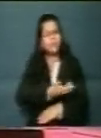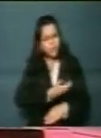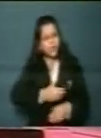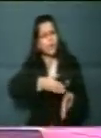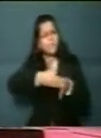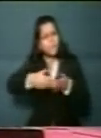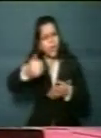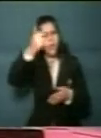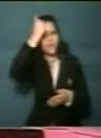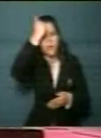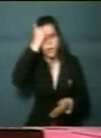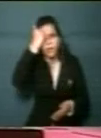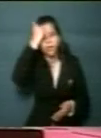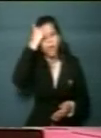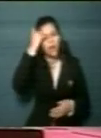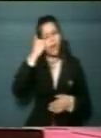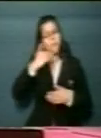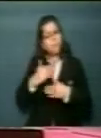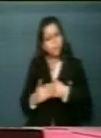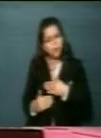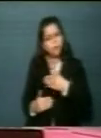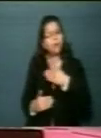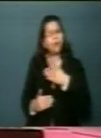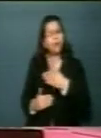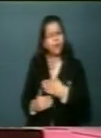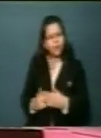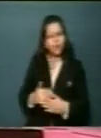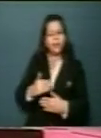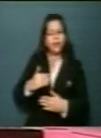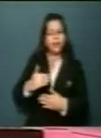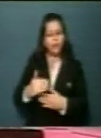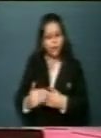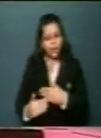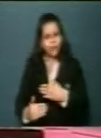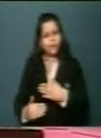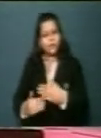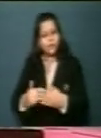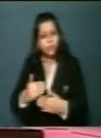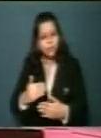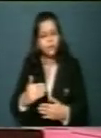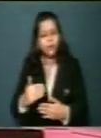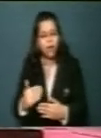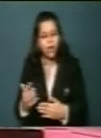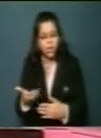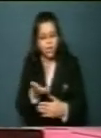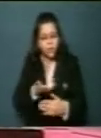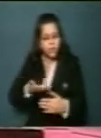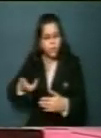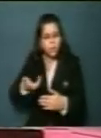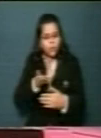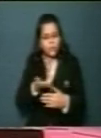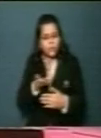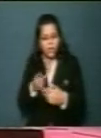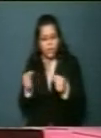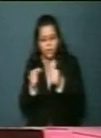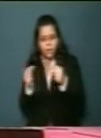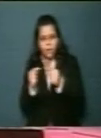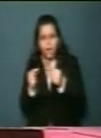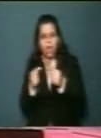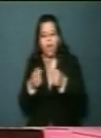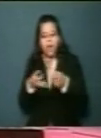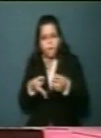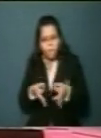un proceso a veces lento y tortuoso, a dirimir nuestras diferencias por las pacíficas formas que nos da